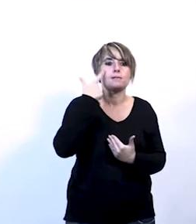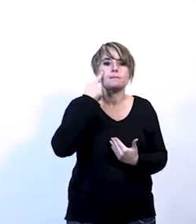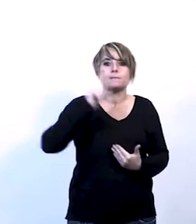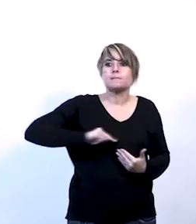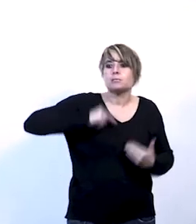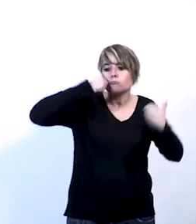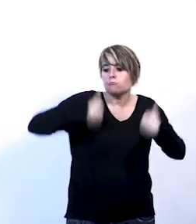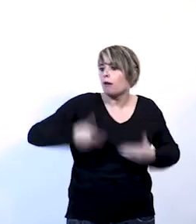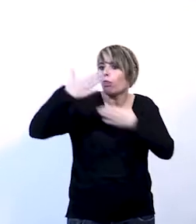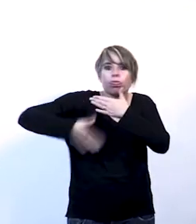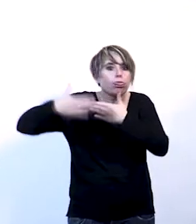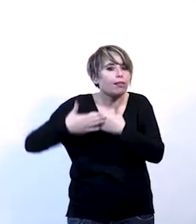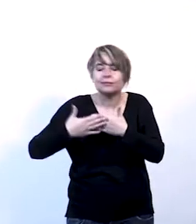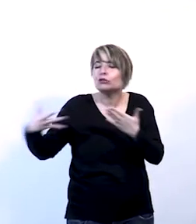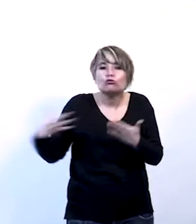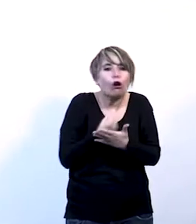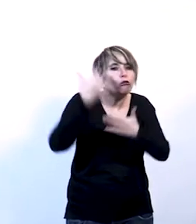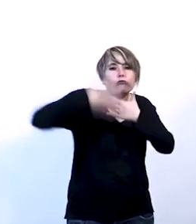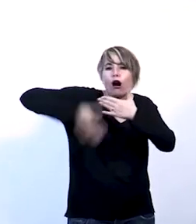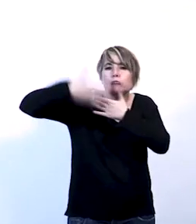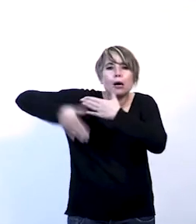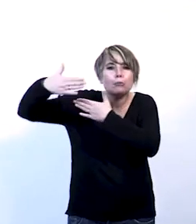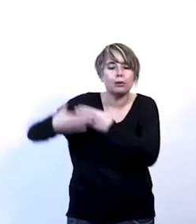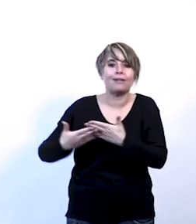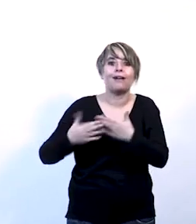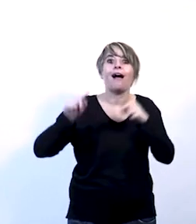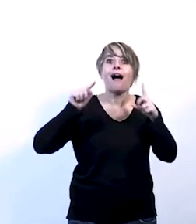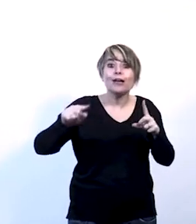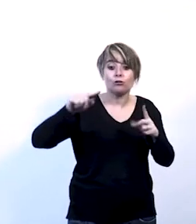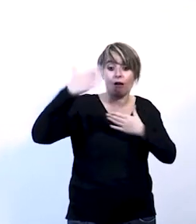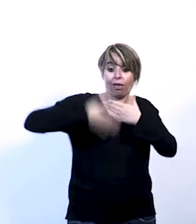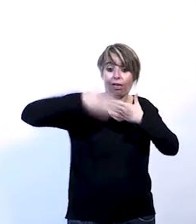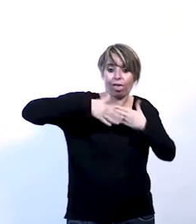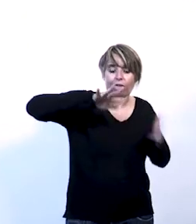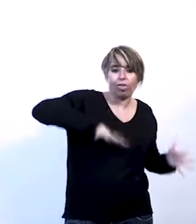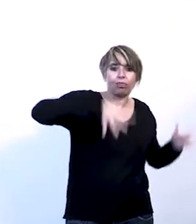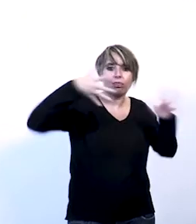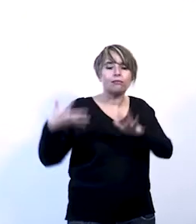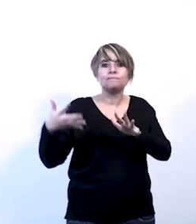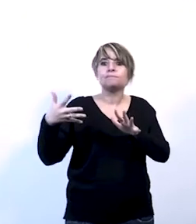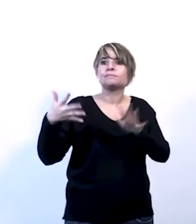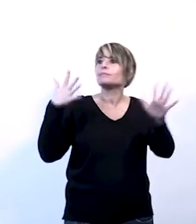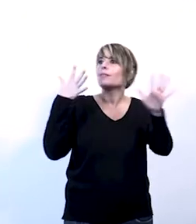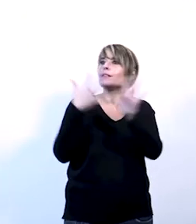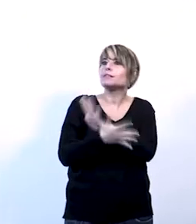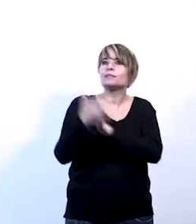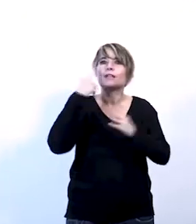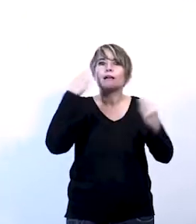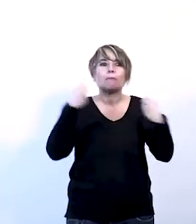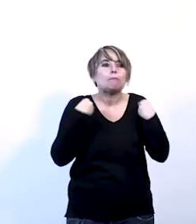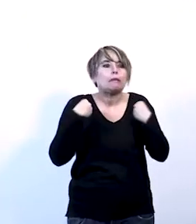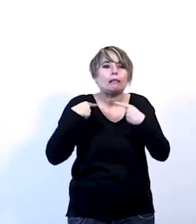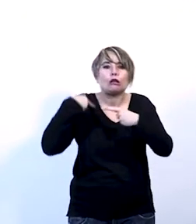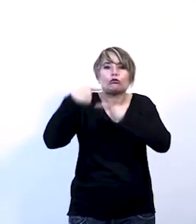sentirse humano, una escasez de todo, en el que entonces se convierte en una vida